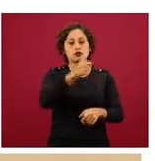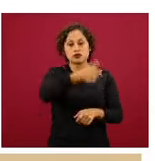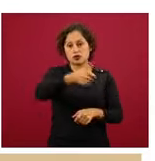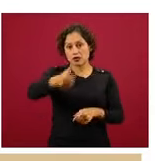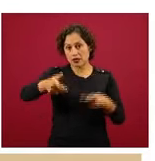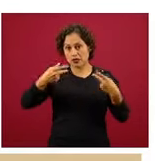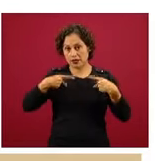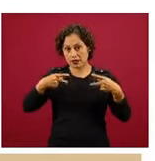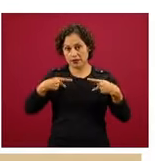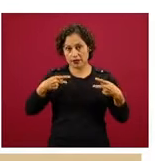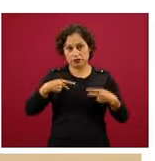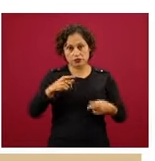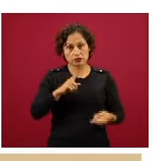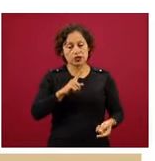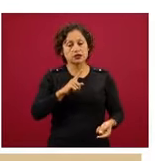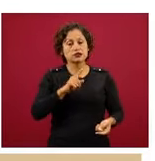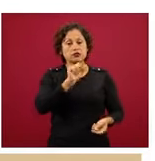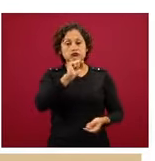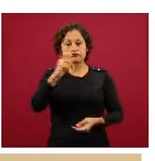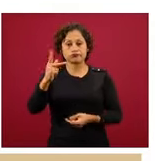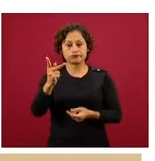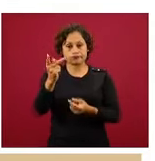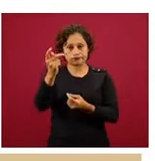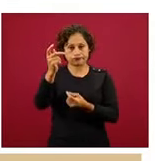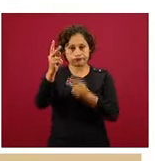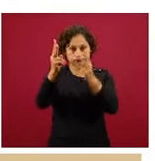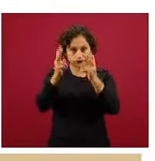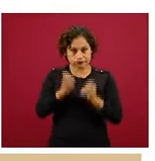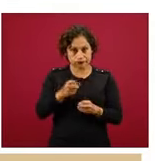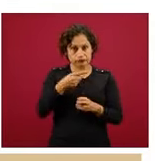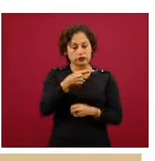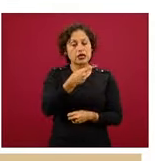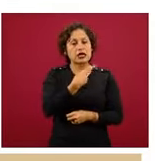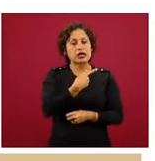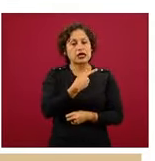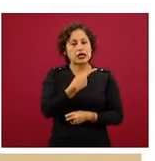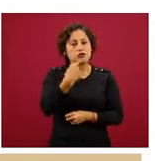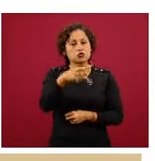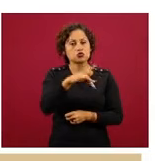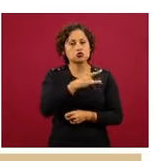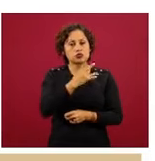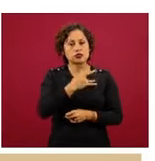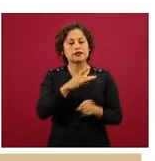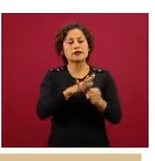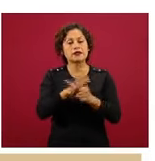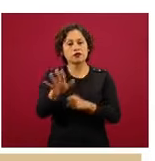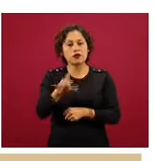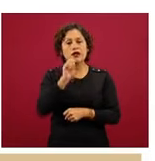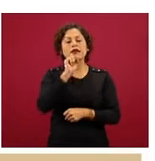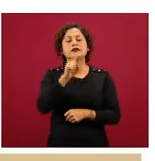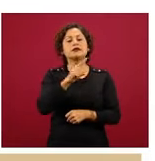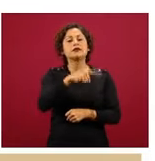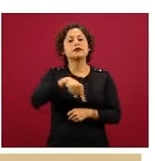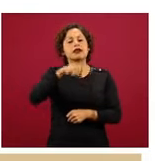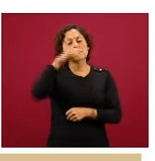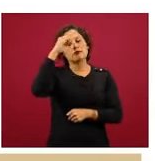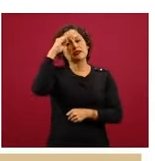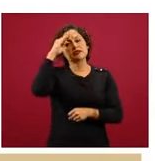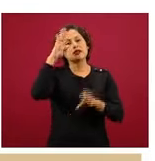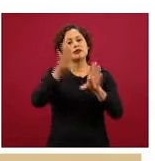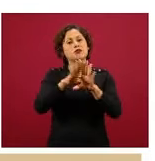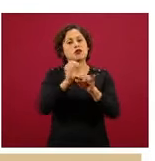un seguimiento ordenado de la sintomatología y el establecer un reporte oportuno. Y